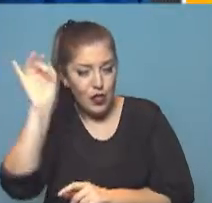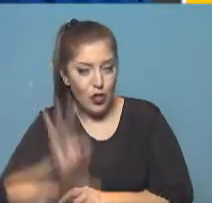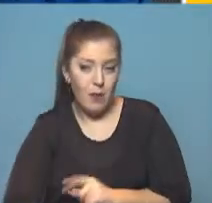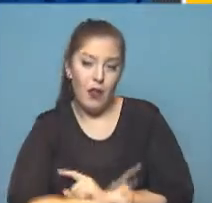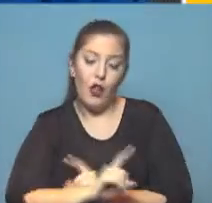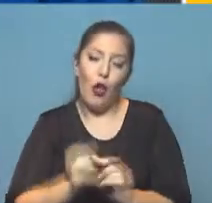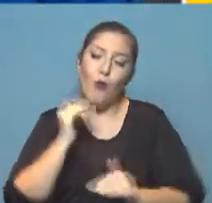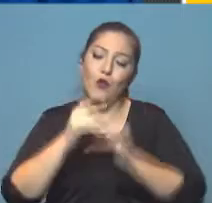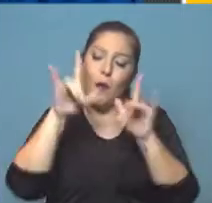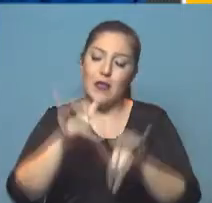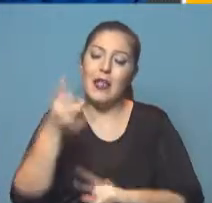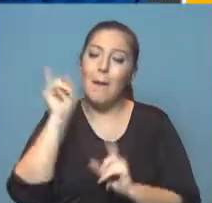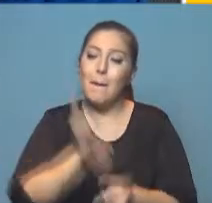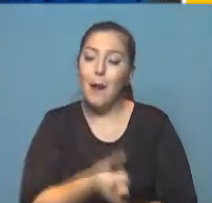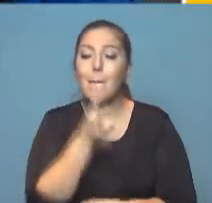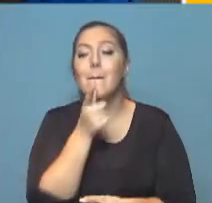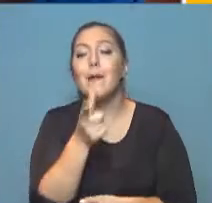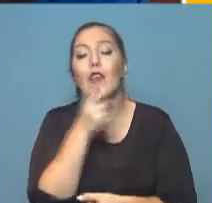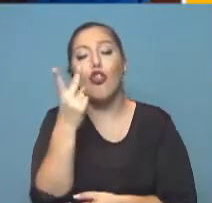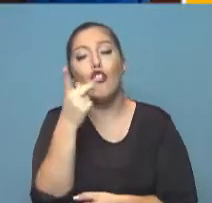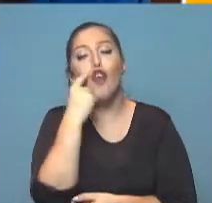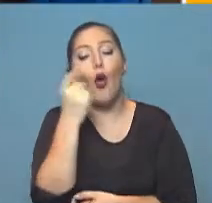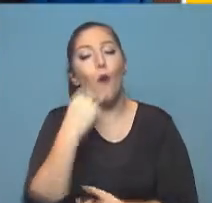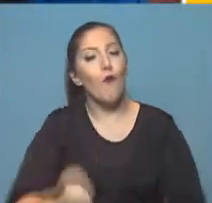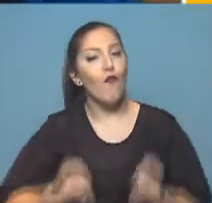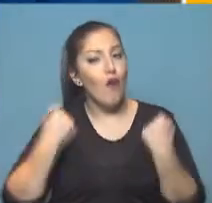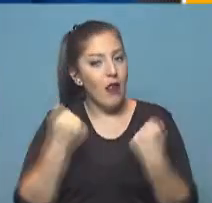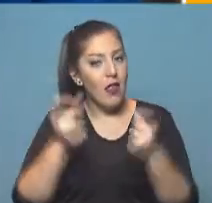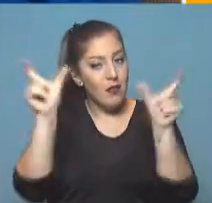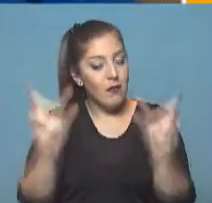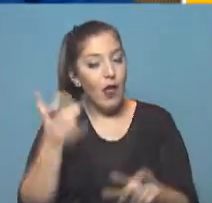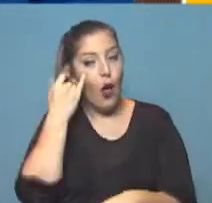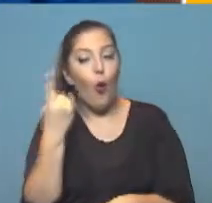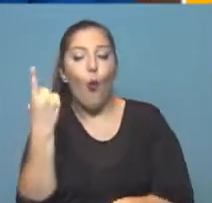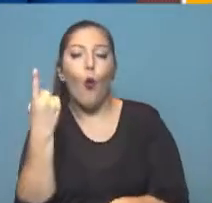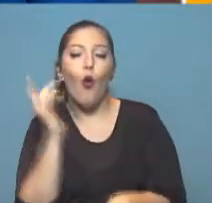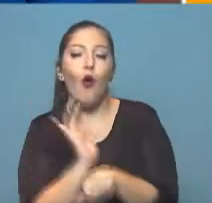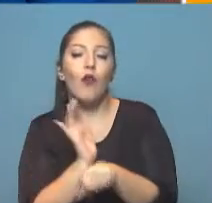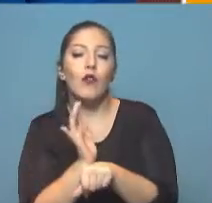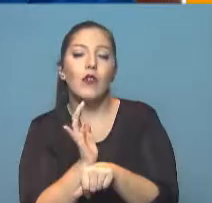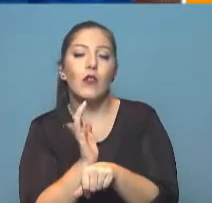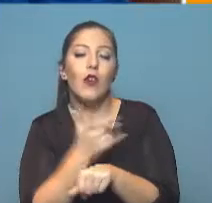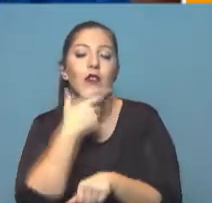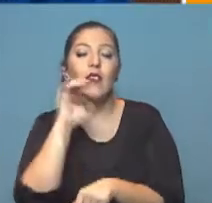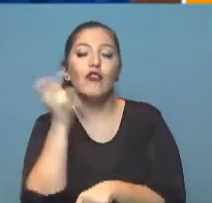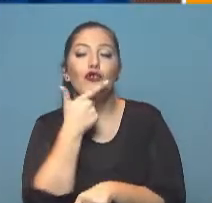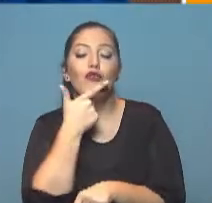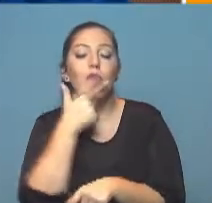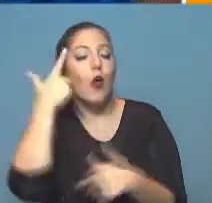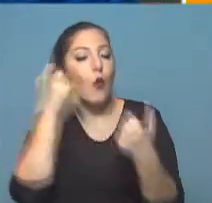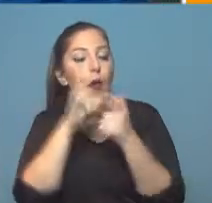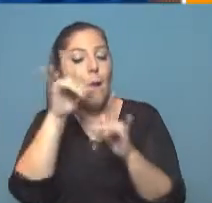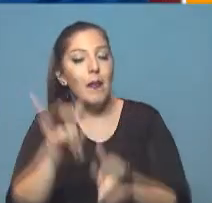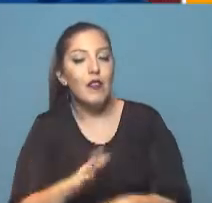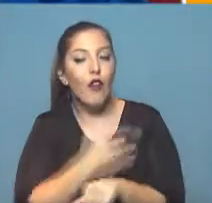del proceso de paz, sino que también me parece que hay dos hombres fuertes aquí y que uno, con lo que había hecho Santos, con el acuerdo de paz con la